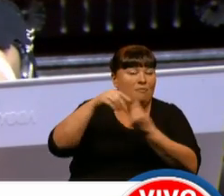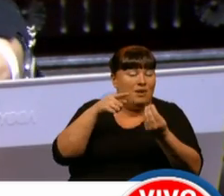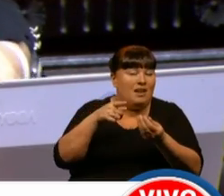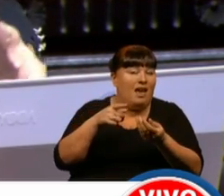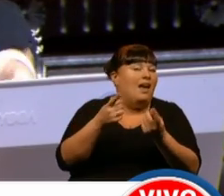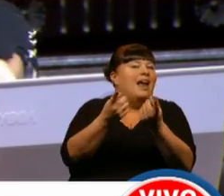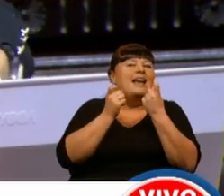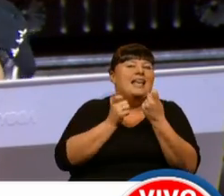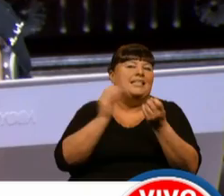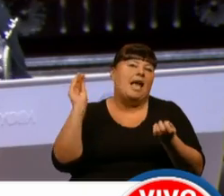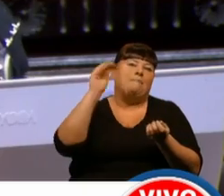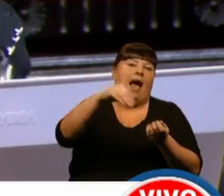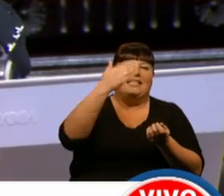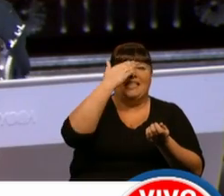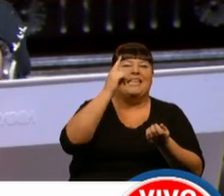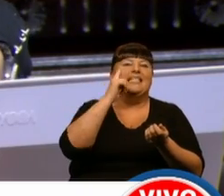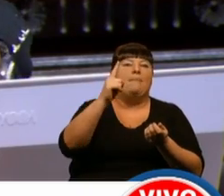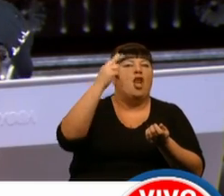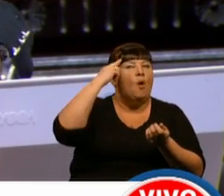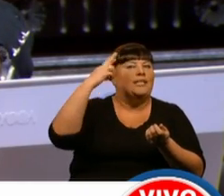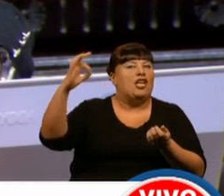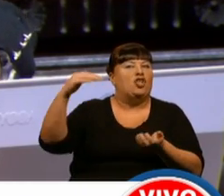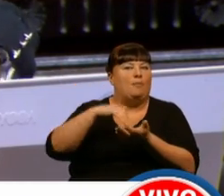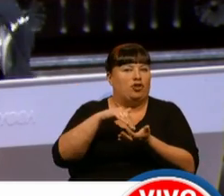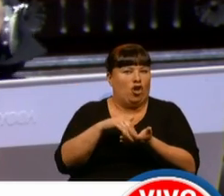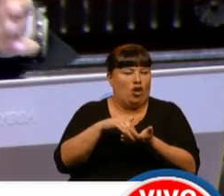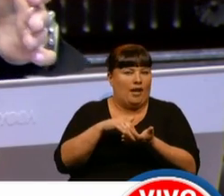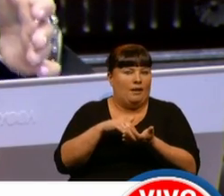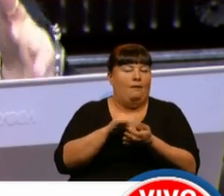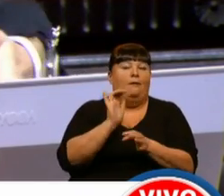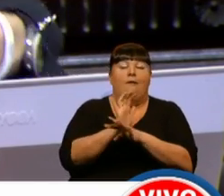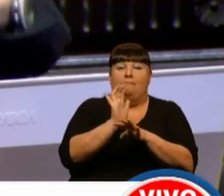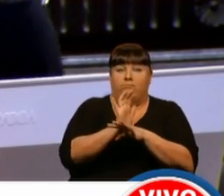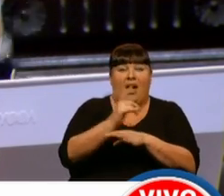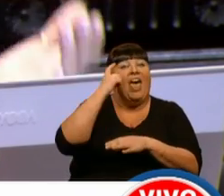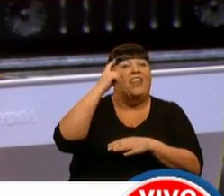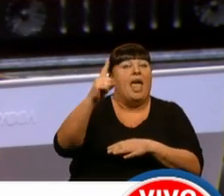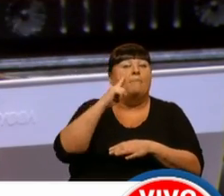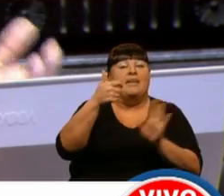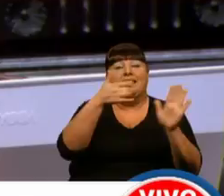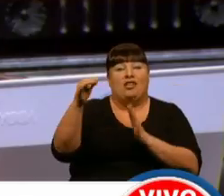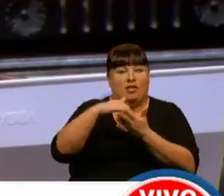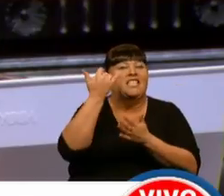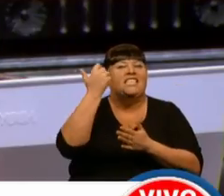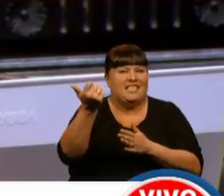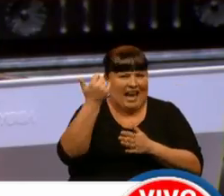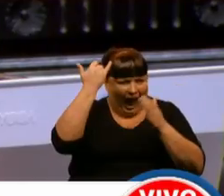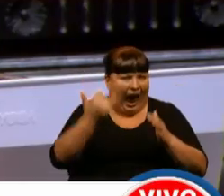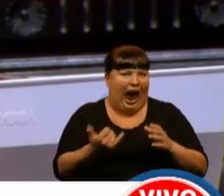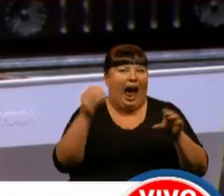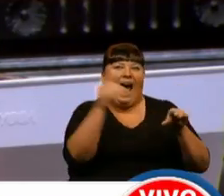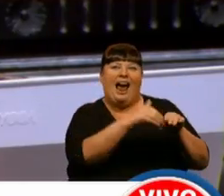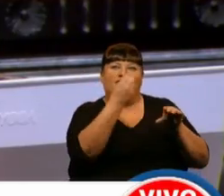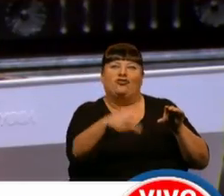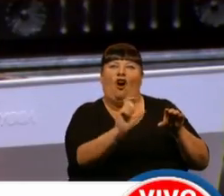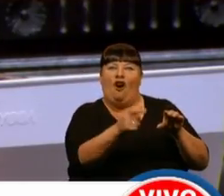necesita un adicional de 15 mil 900 millones de los cuales 10 mil 600 millones ya son cubiertos por el citado